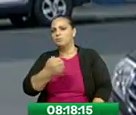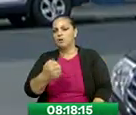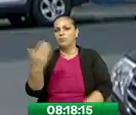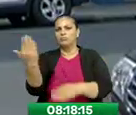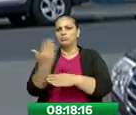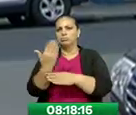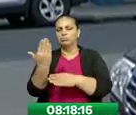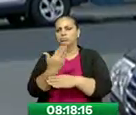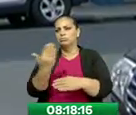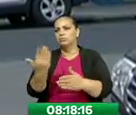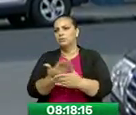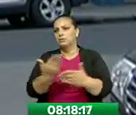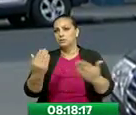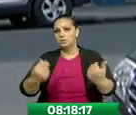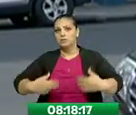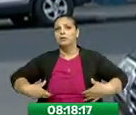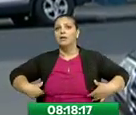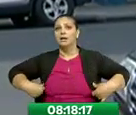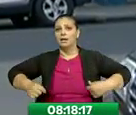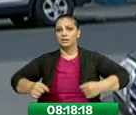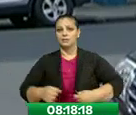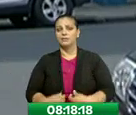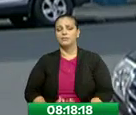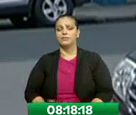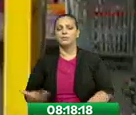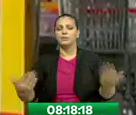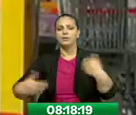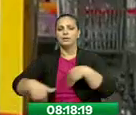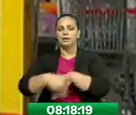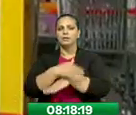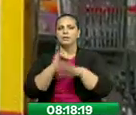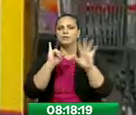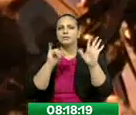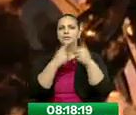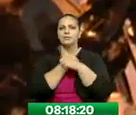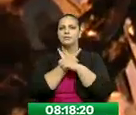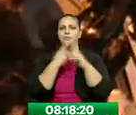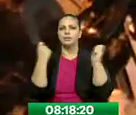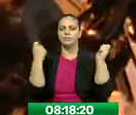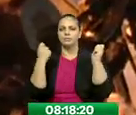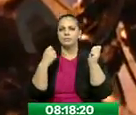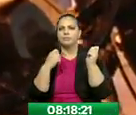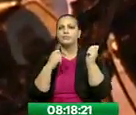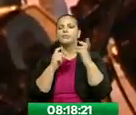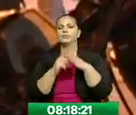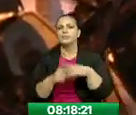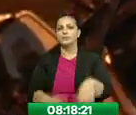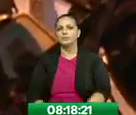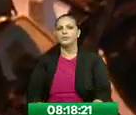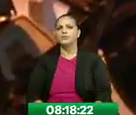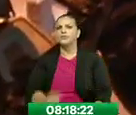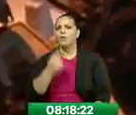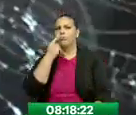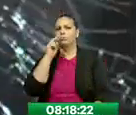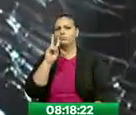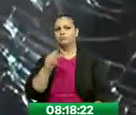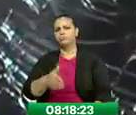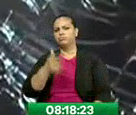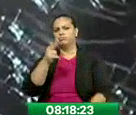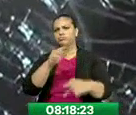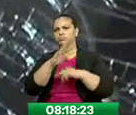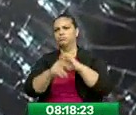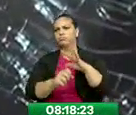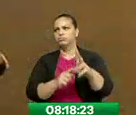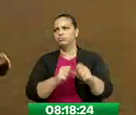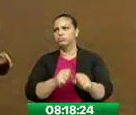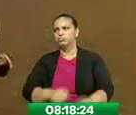robaron empleados de esa importadora de las calles 6 de marzo y Goyena, sin dejar de lado el intento de asesinato a un bombero voluntario en